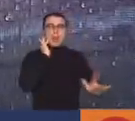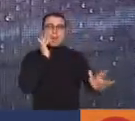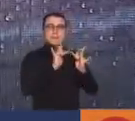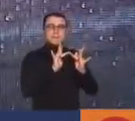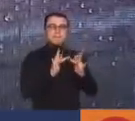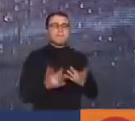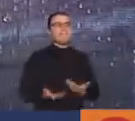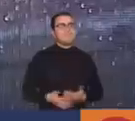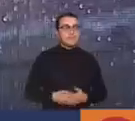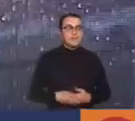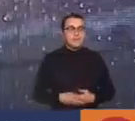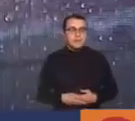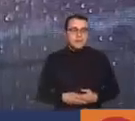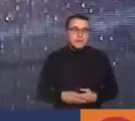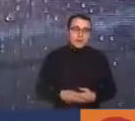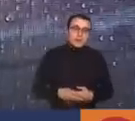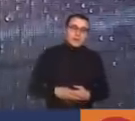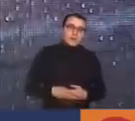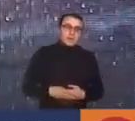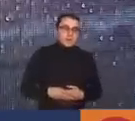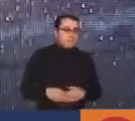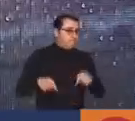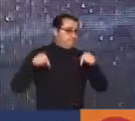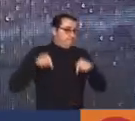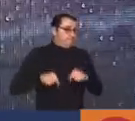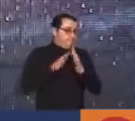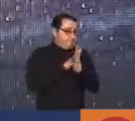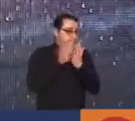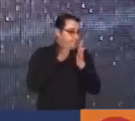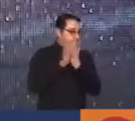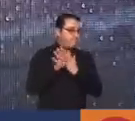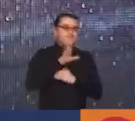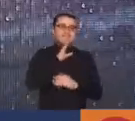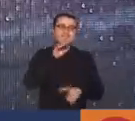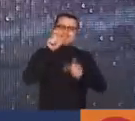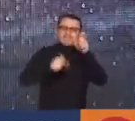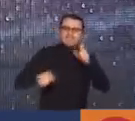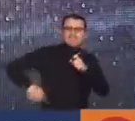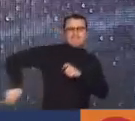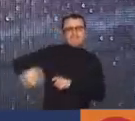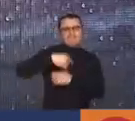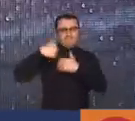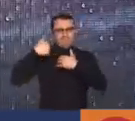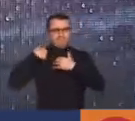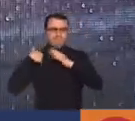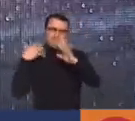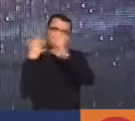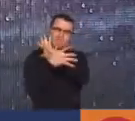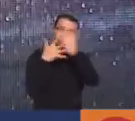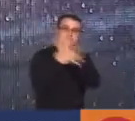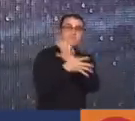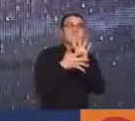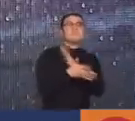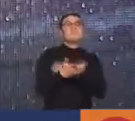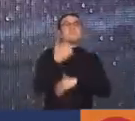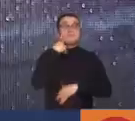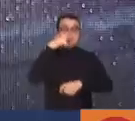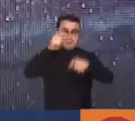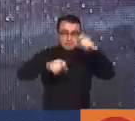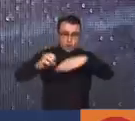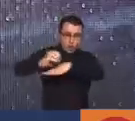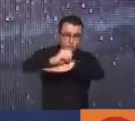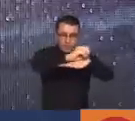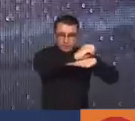aquí se ha indicado por parte de sus voceros y voceras, la organización popular